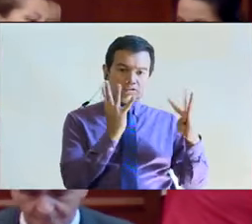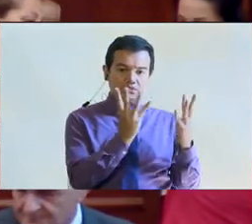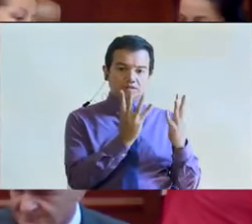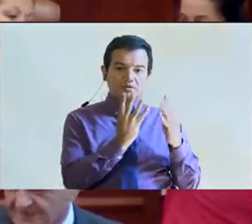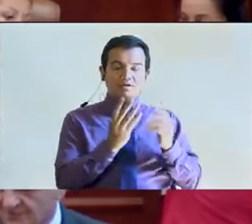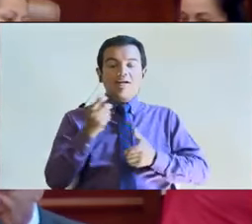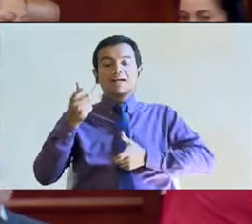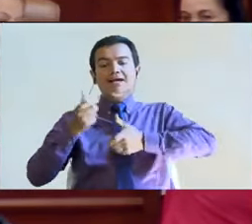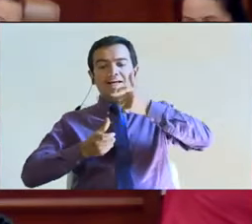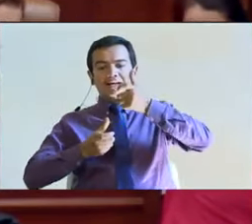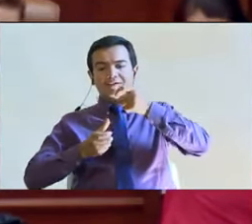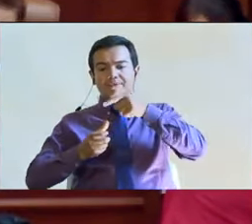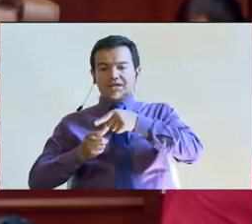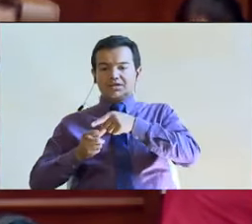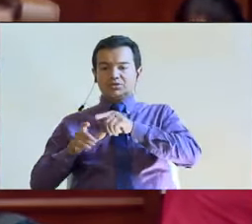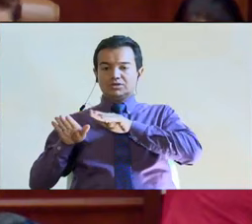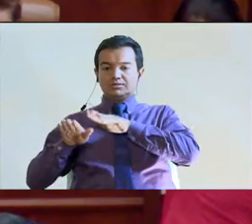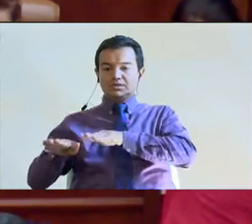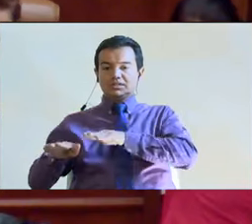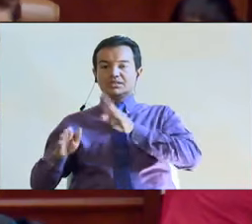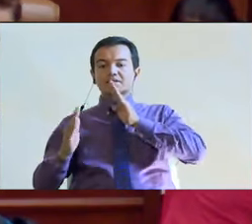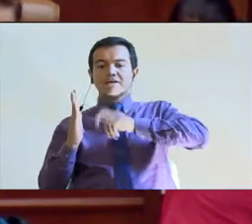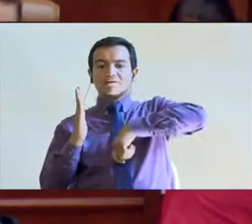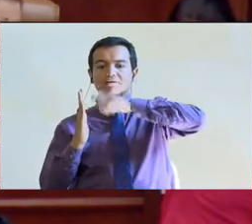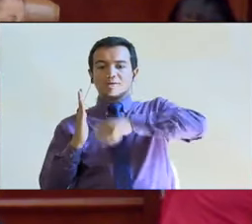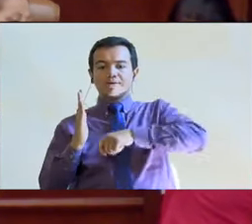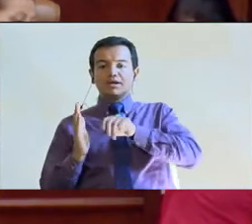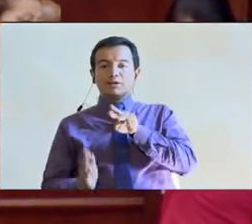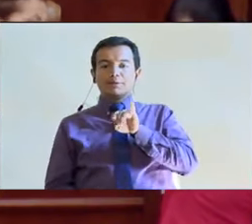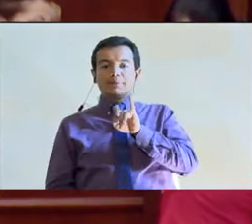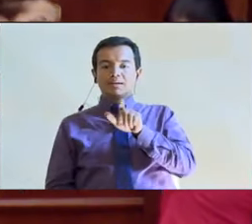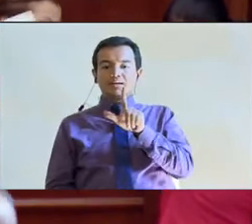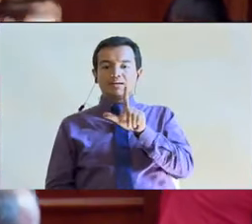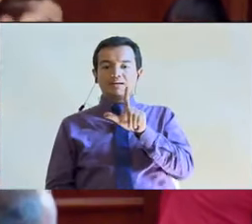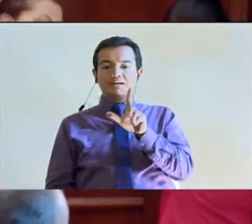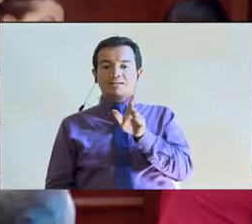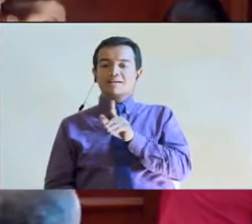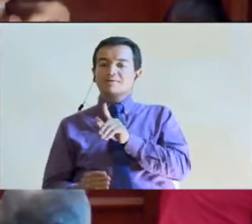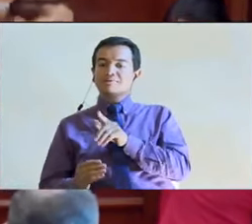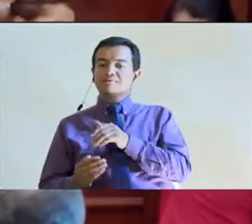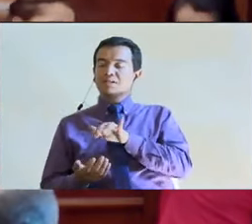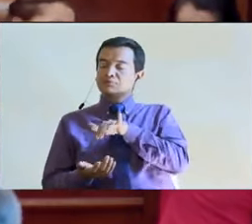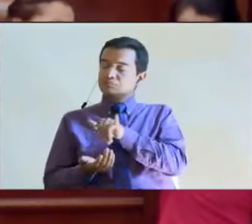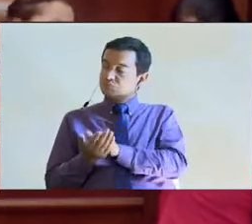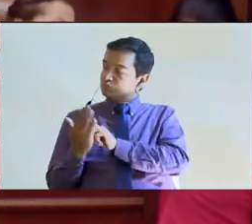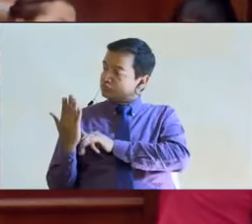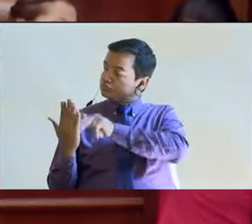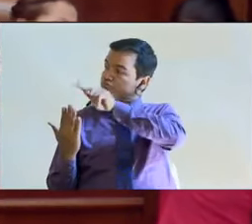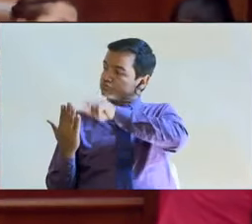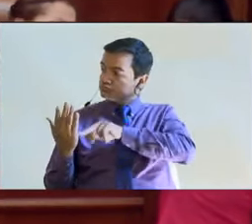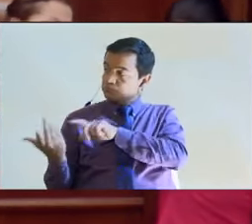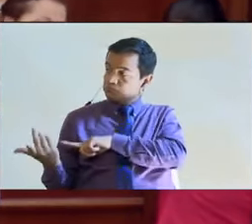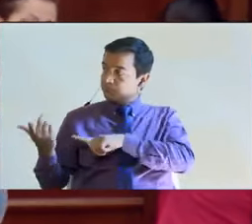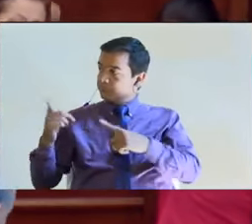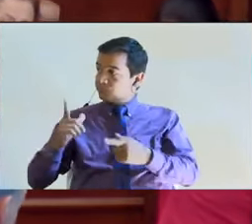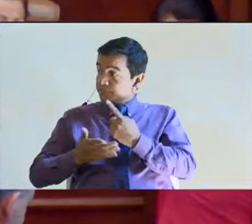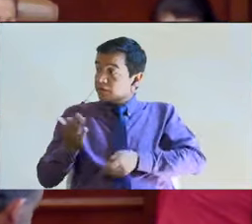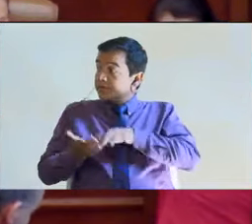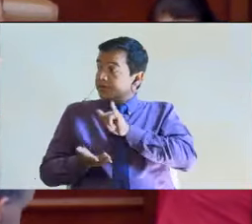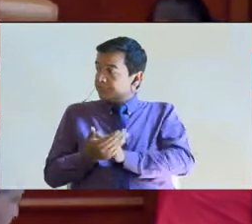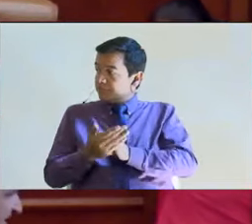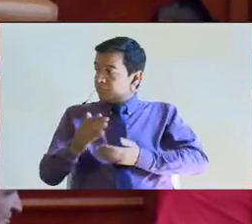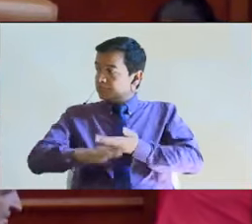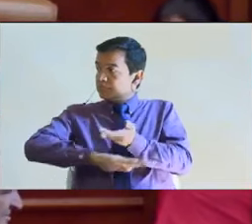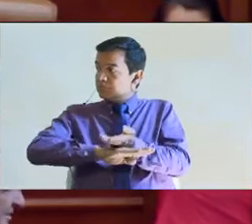representantes firma Miguel Ángel pinto Hernández ponente ha sido leído señora presidenta el la proposición